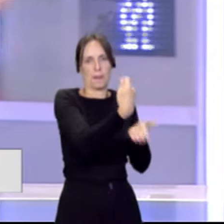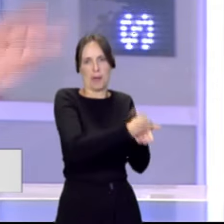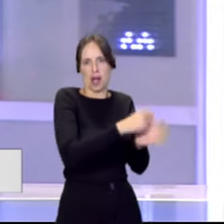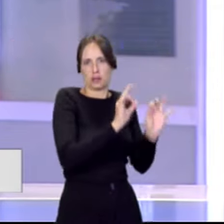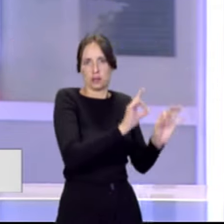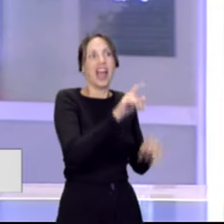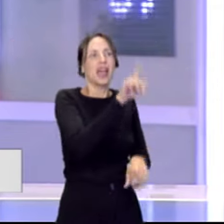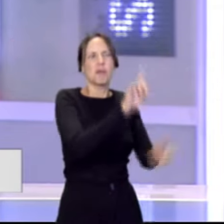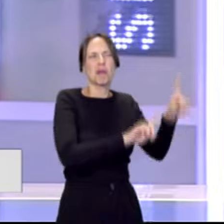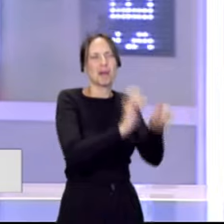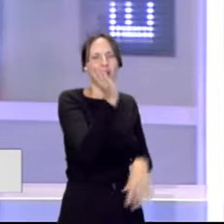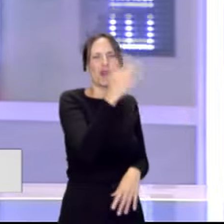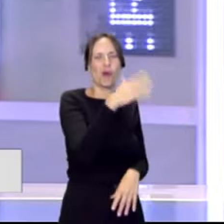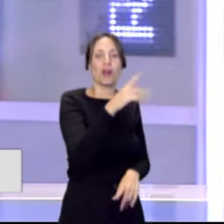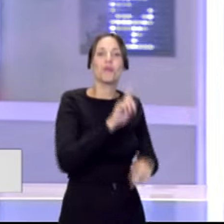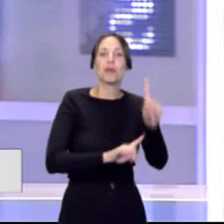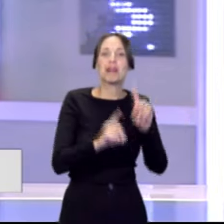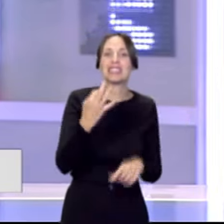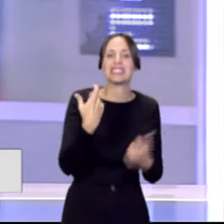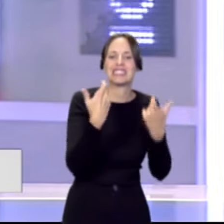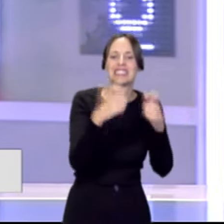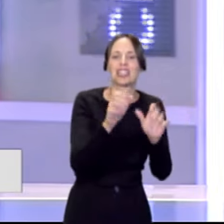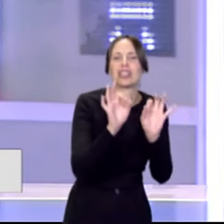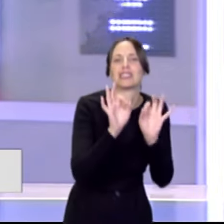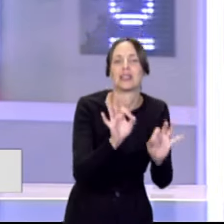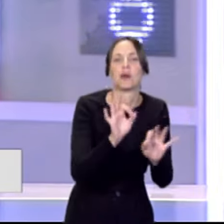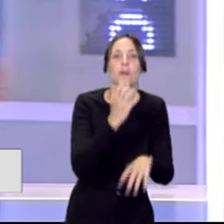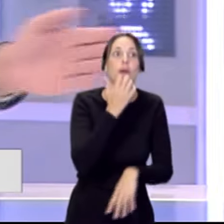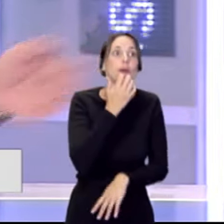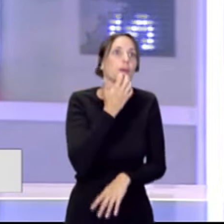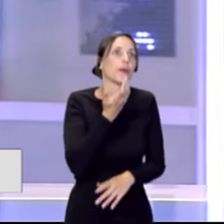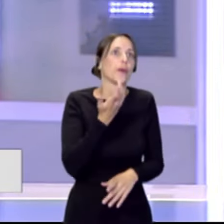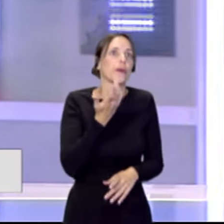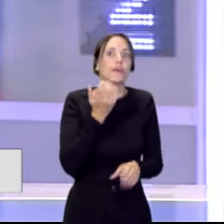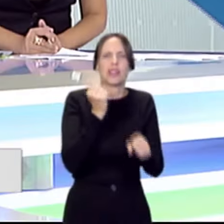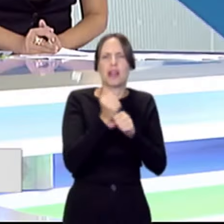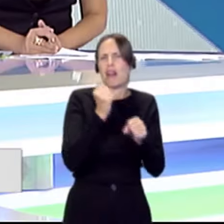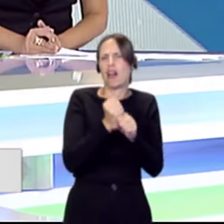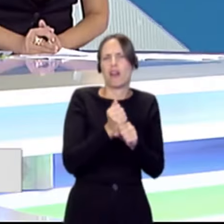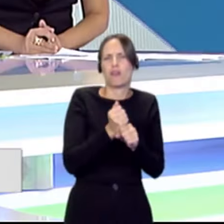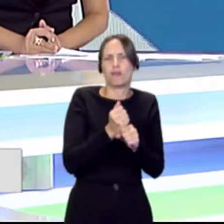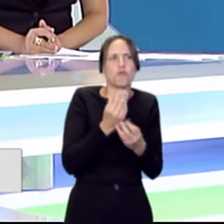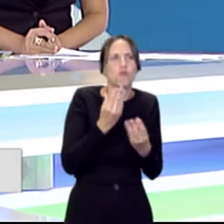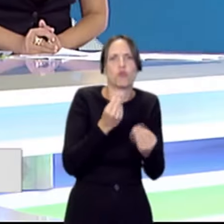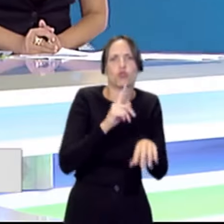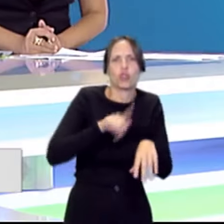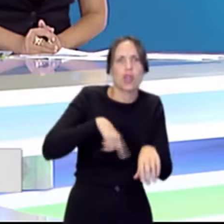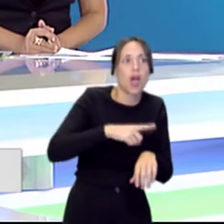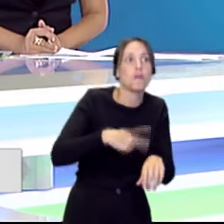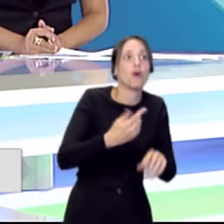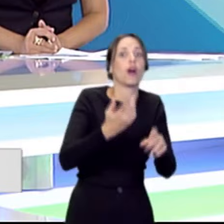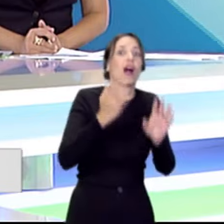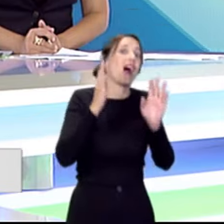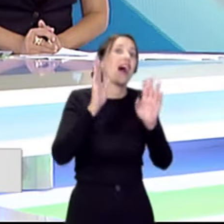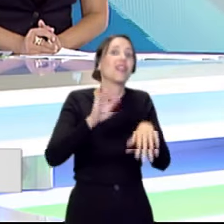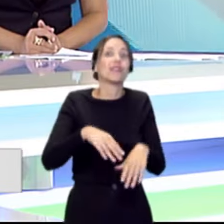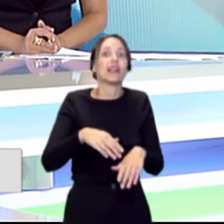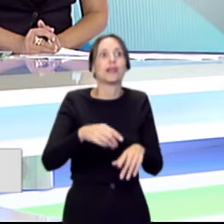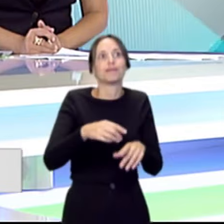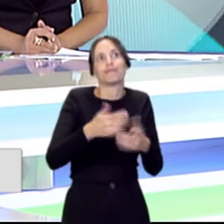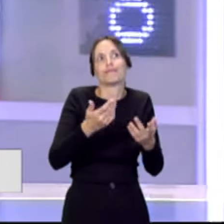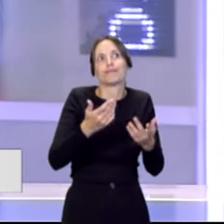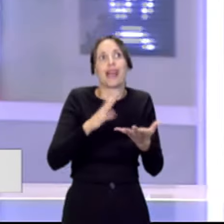está, por ejemplo, en sectores muy intensivos en mano de obra, que al final, como no se pueden adecuar a demandas incipientes,